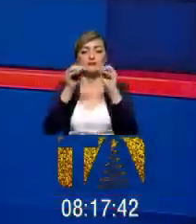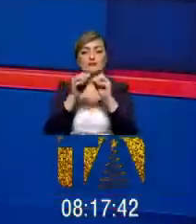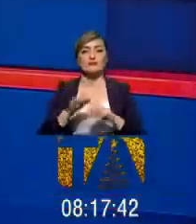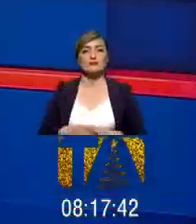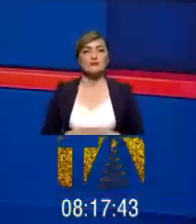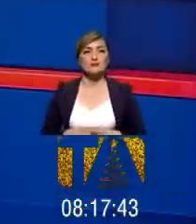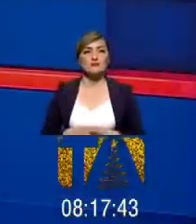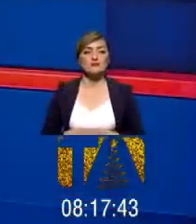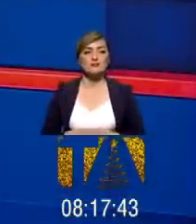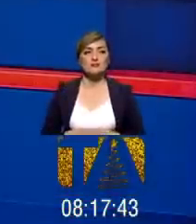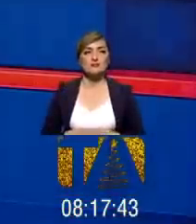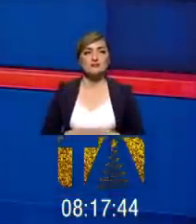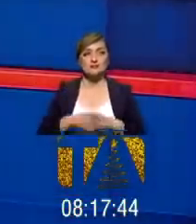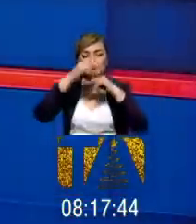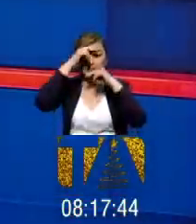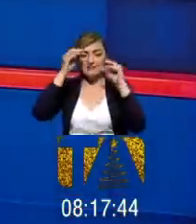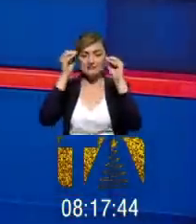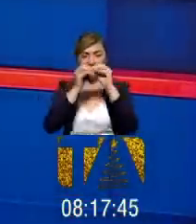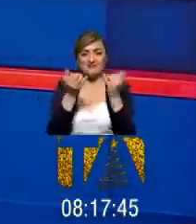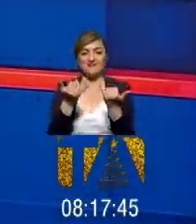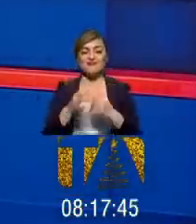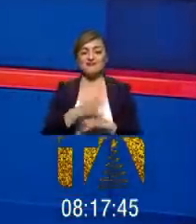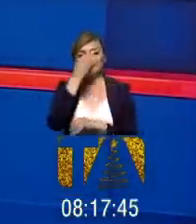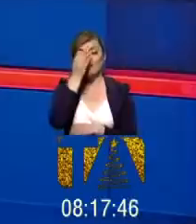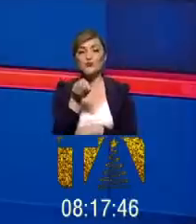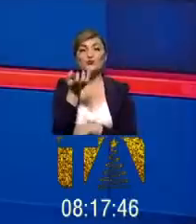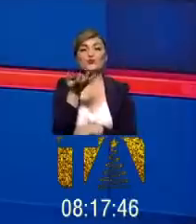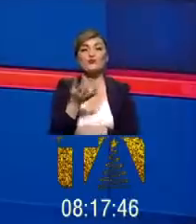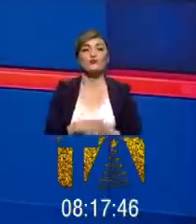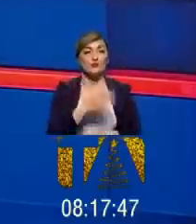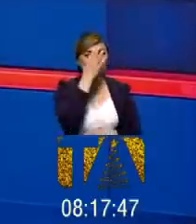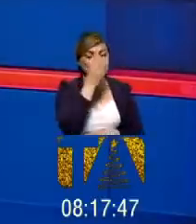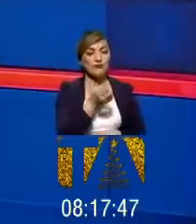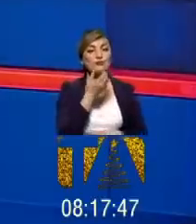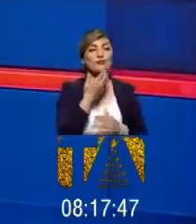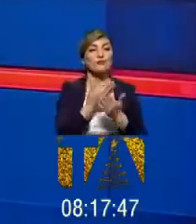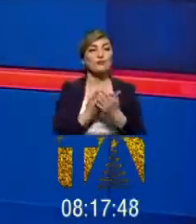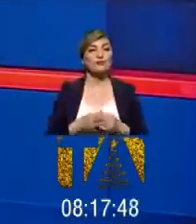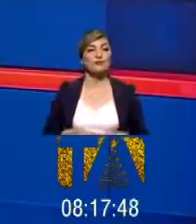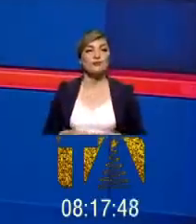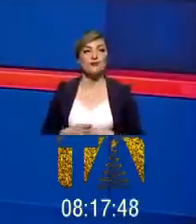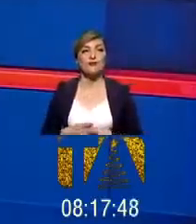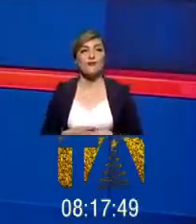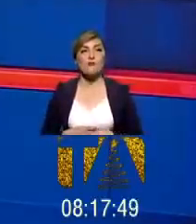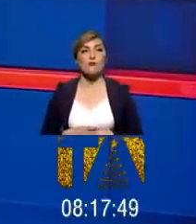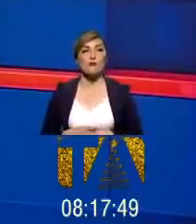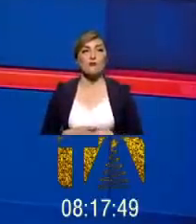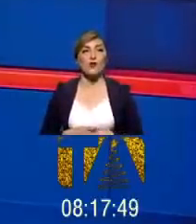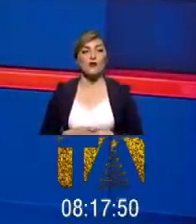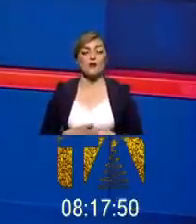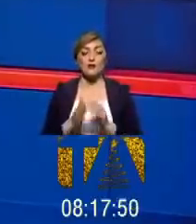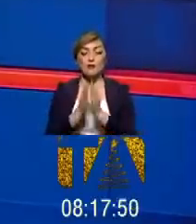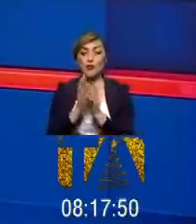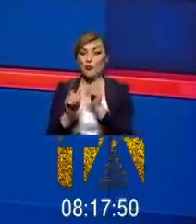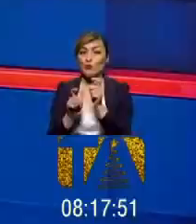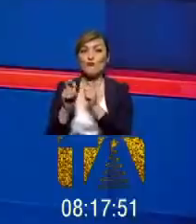con ustedes, compañeras, que nos tienen más noticia en estudio. Buenos días. Buenos días también para ti, Steffi. Muchísimas gracias por la información. Ya escuchamos el pedido